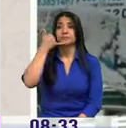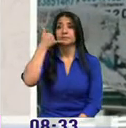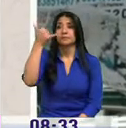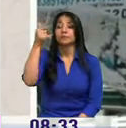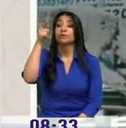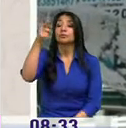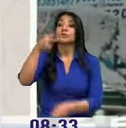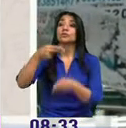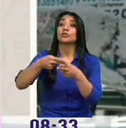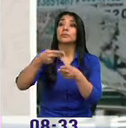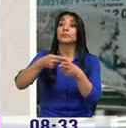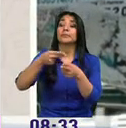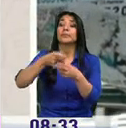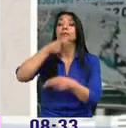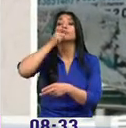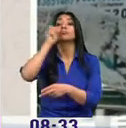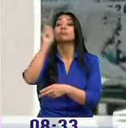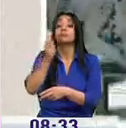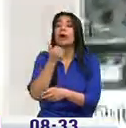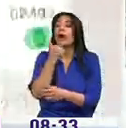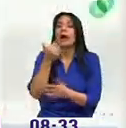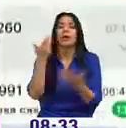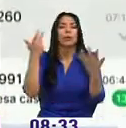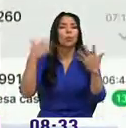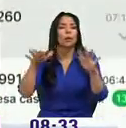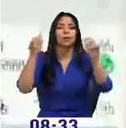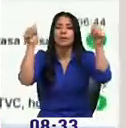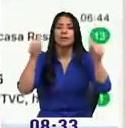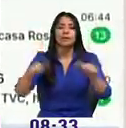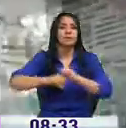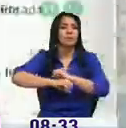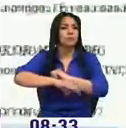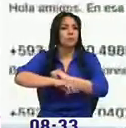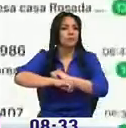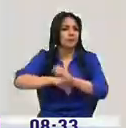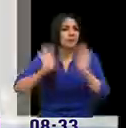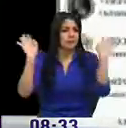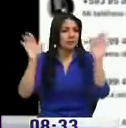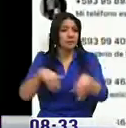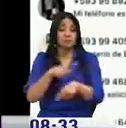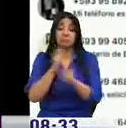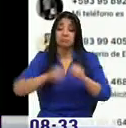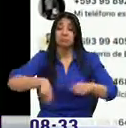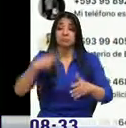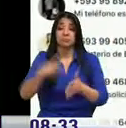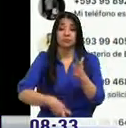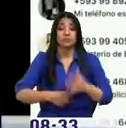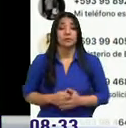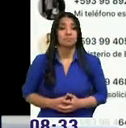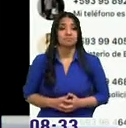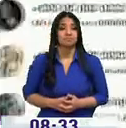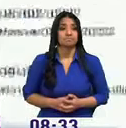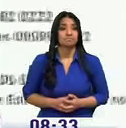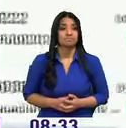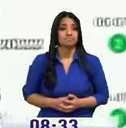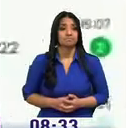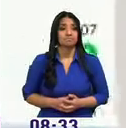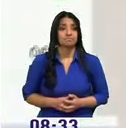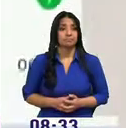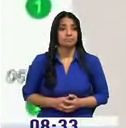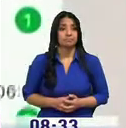de los Santos, el chamán, así. Ahí está, es realmente terrible, ¿no? Pero, uy, aplausos, qué